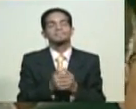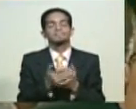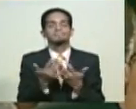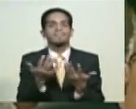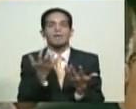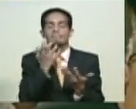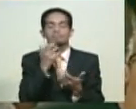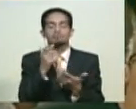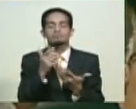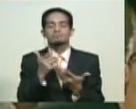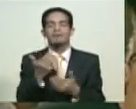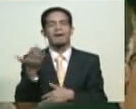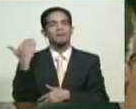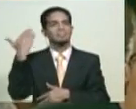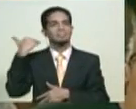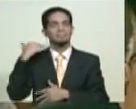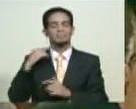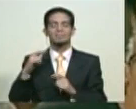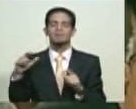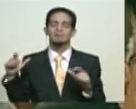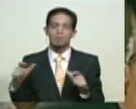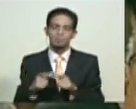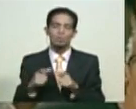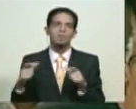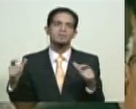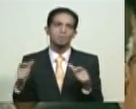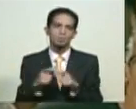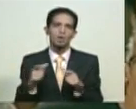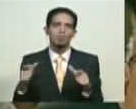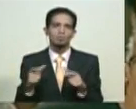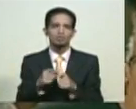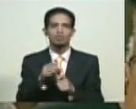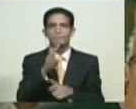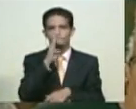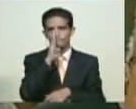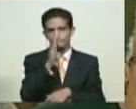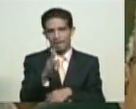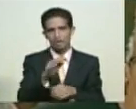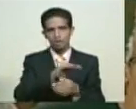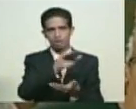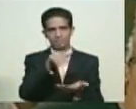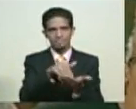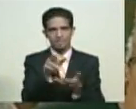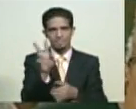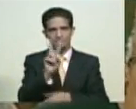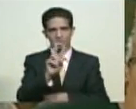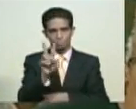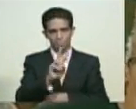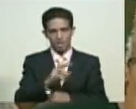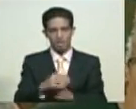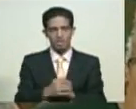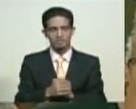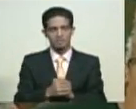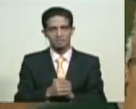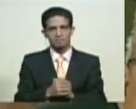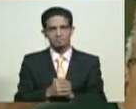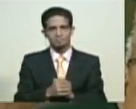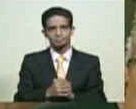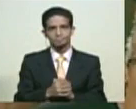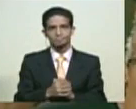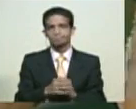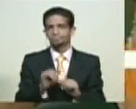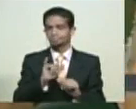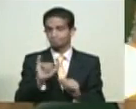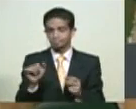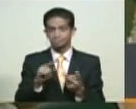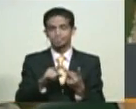cuántas reuniones con el equipo del Banco Central de Venezuela, que hemos tenido reuniones con el ministro de Banca